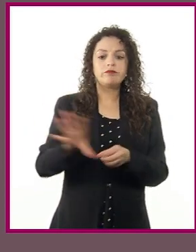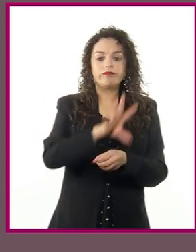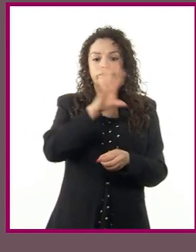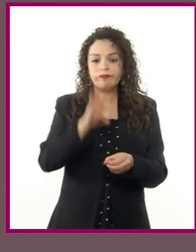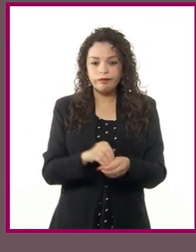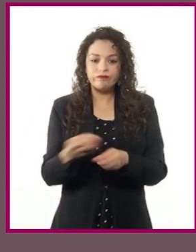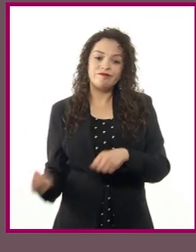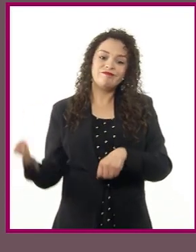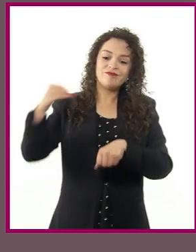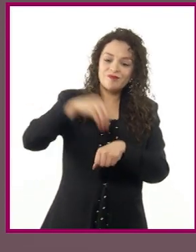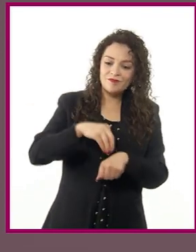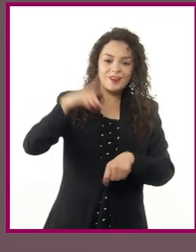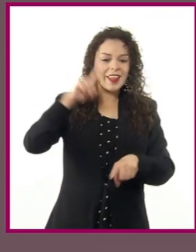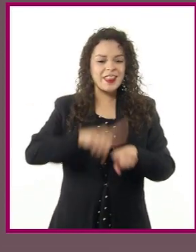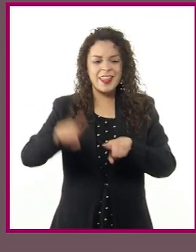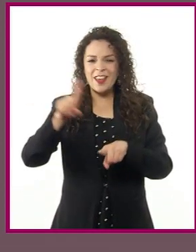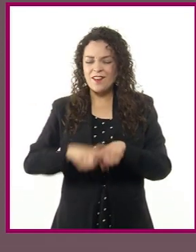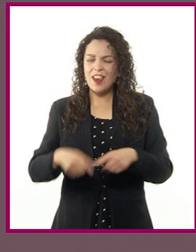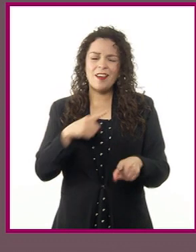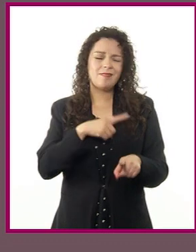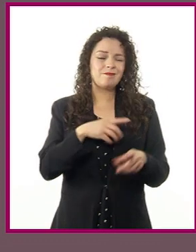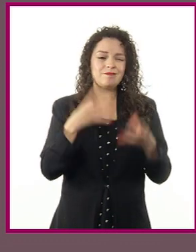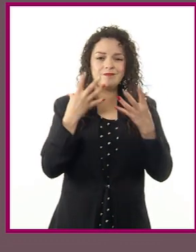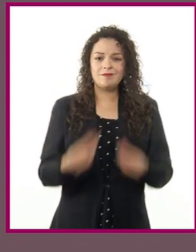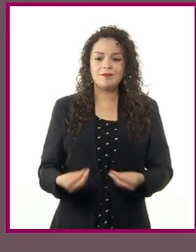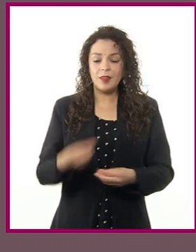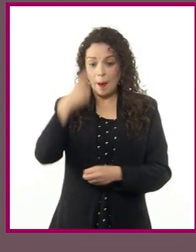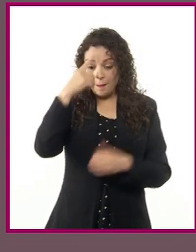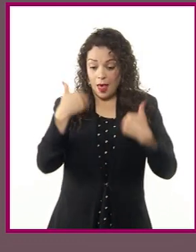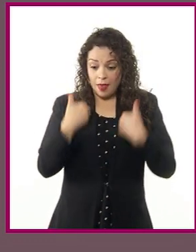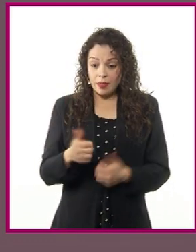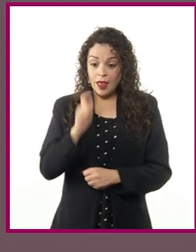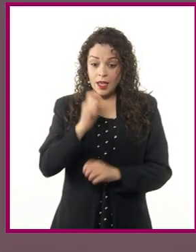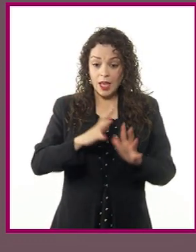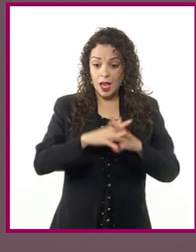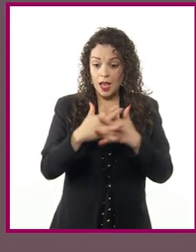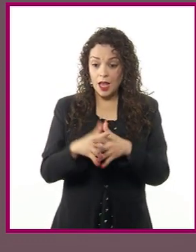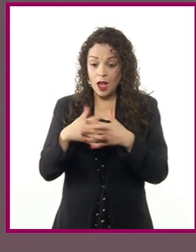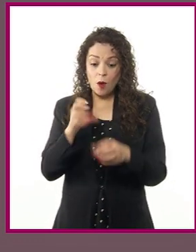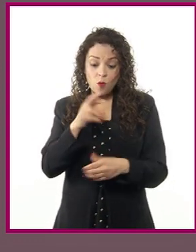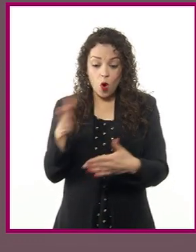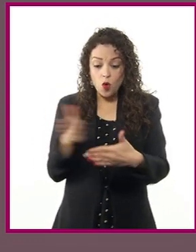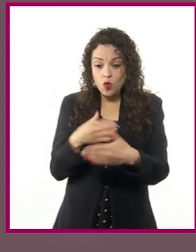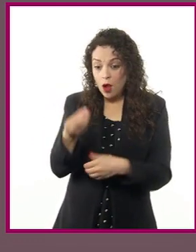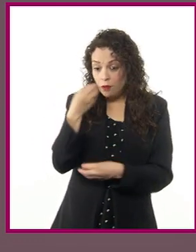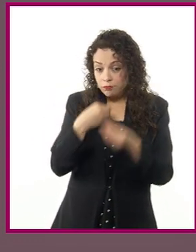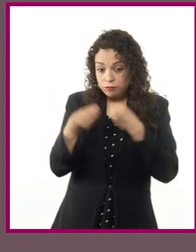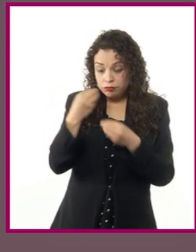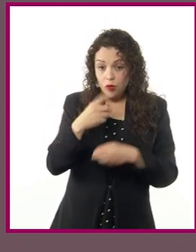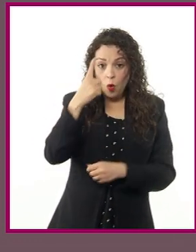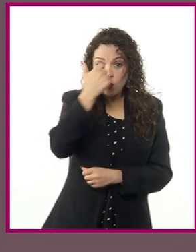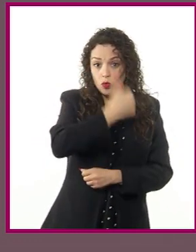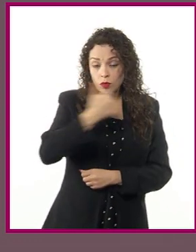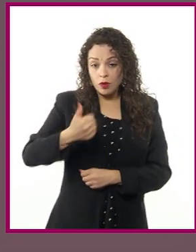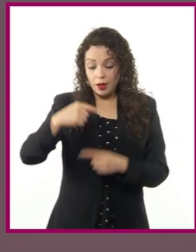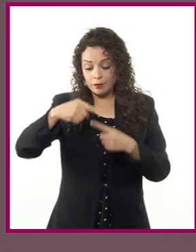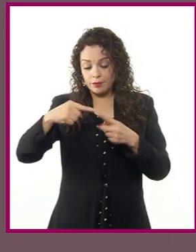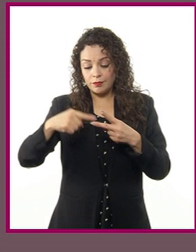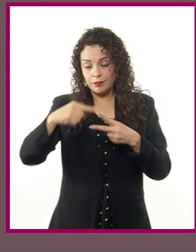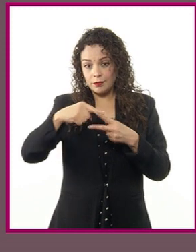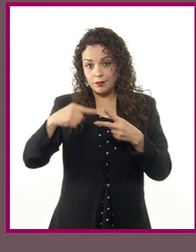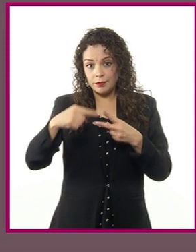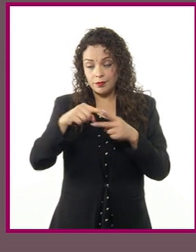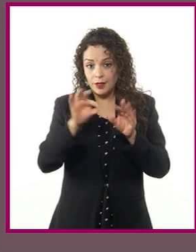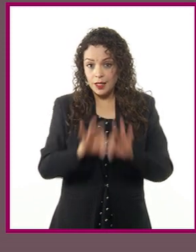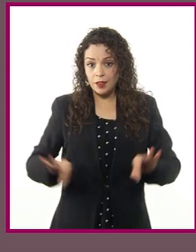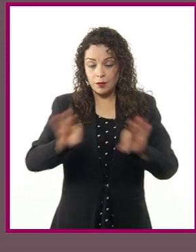multiplicación. Para comprender los alcances del mestizaje gastronómico, hay que tener presente que cada uno de los dos elementos fundamentales,